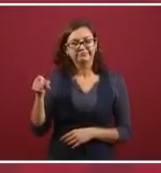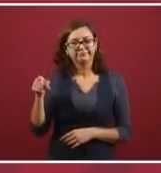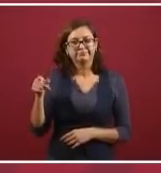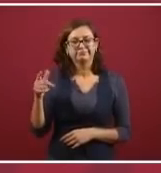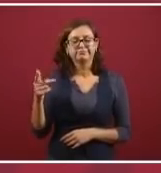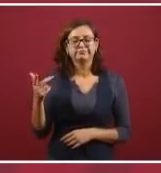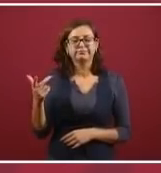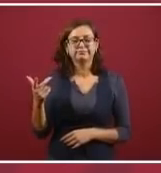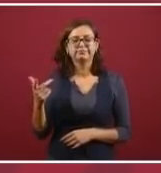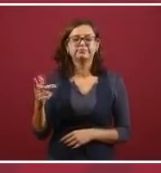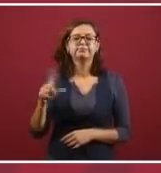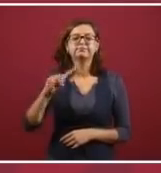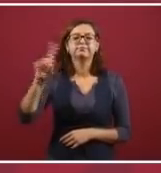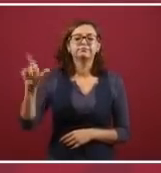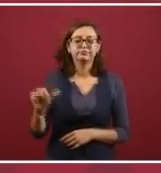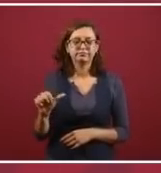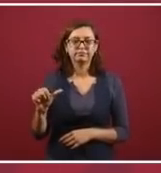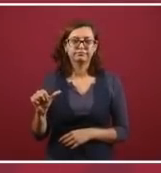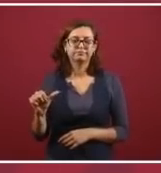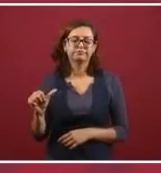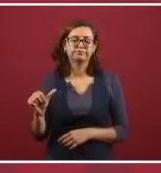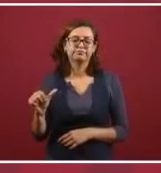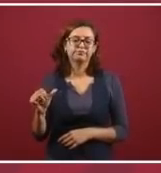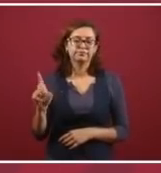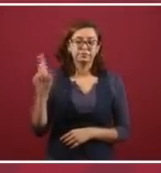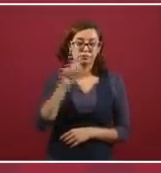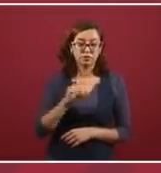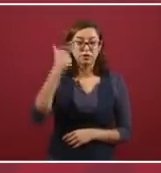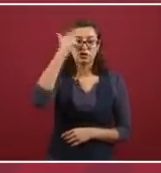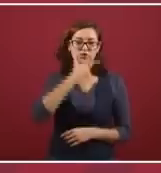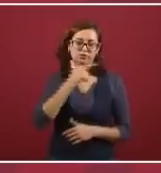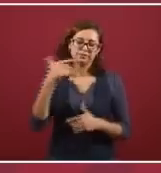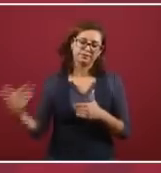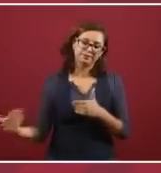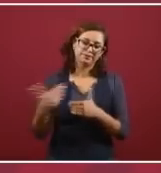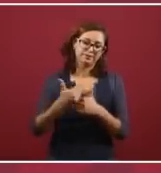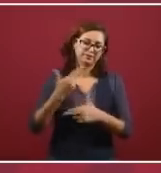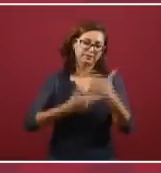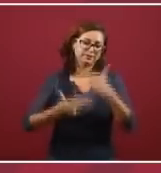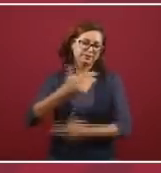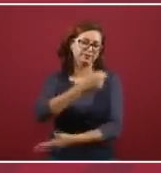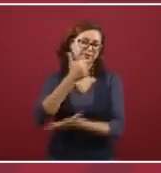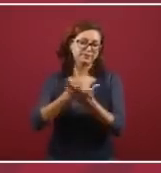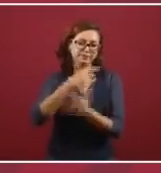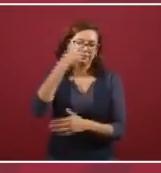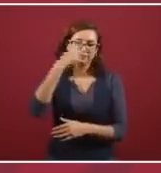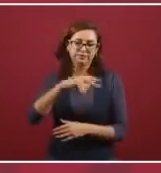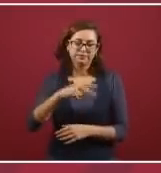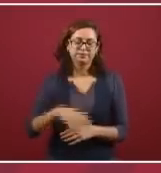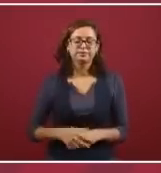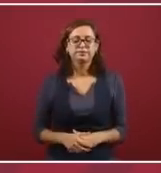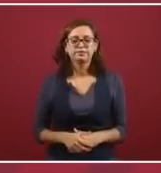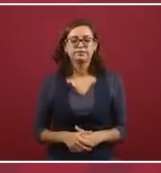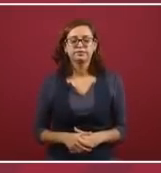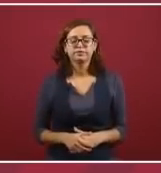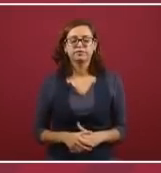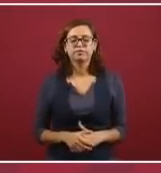y regresamos el domingo por la noche. En la gira de